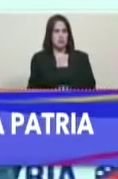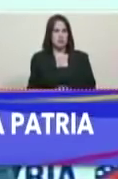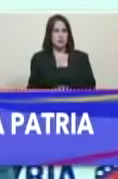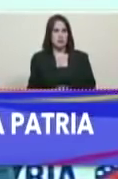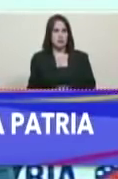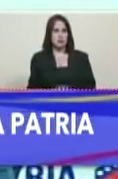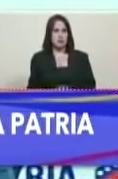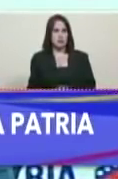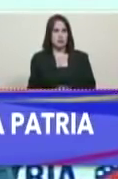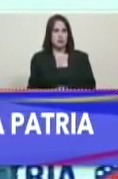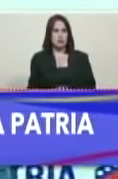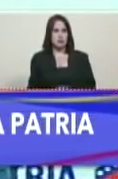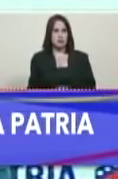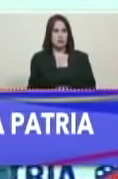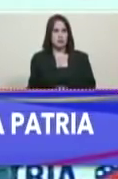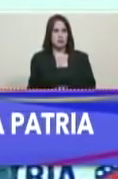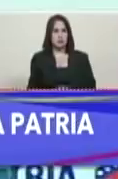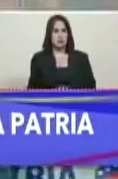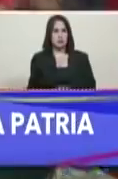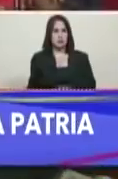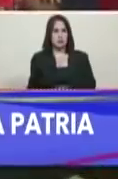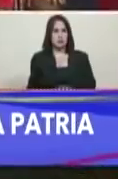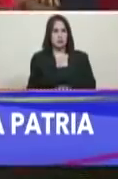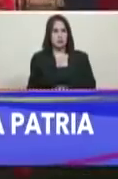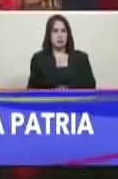Bueno, un aplauso, ¿vale? De cumpleaños a Yomari.